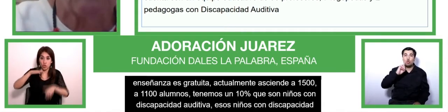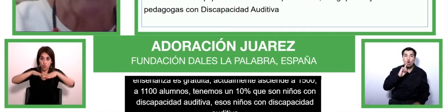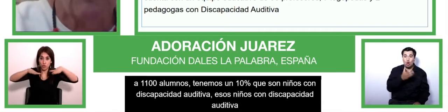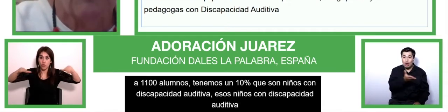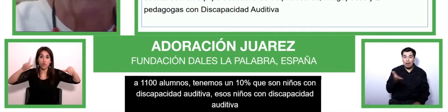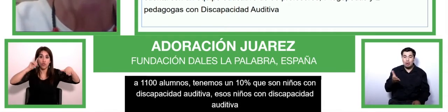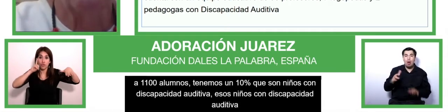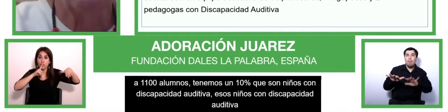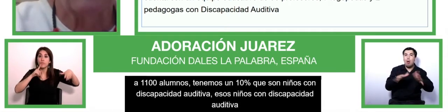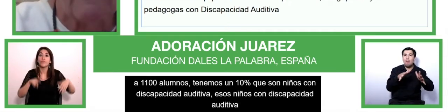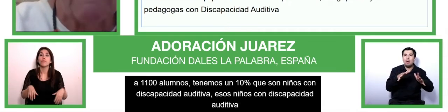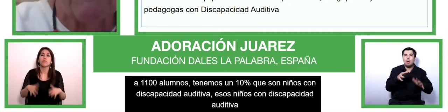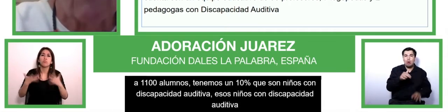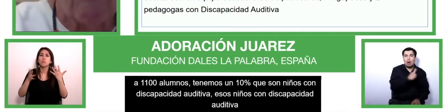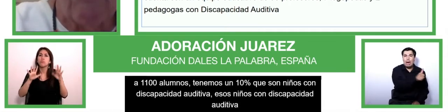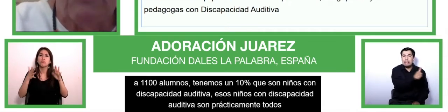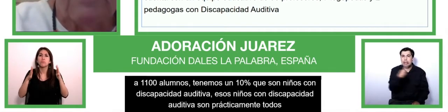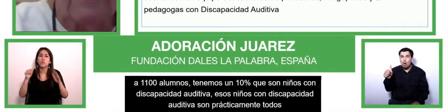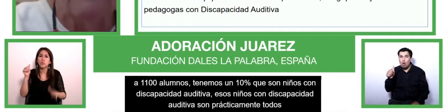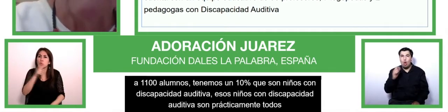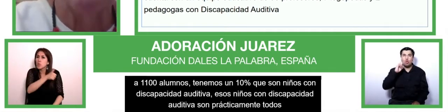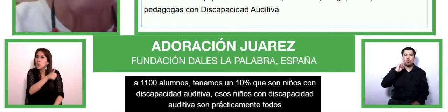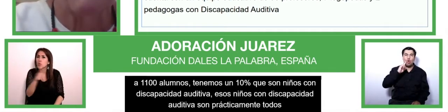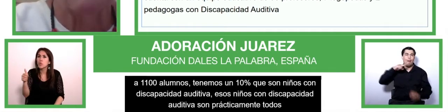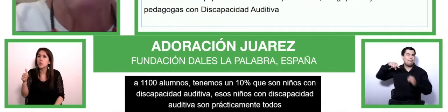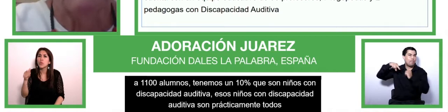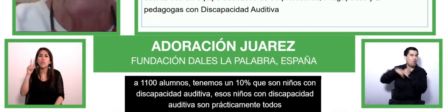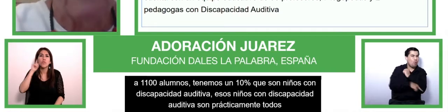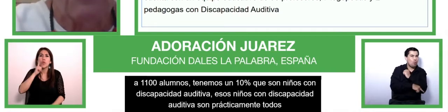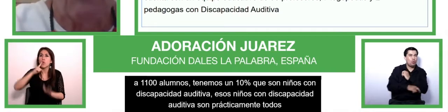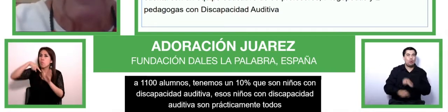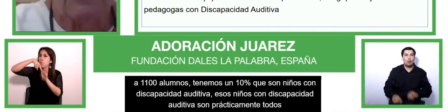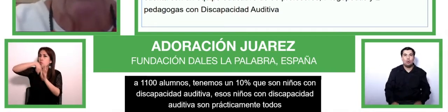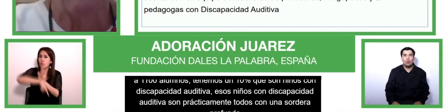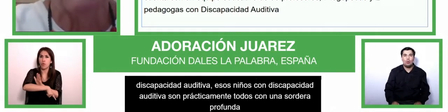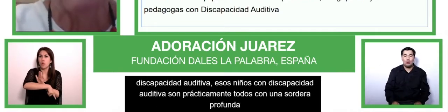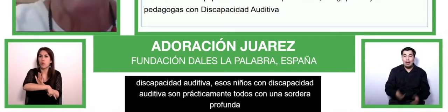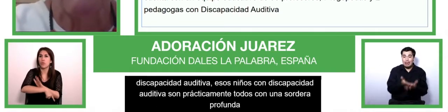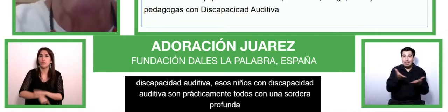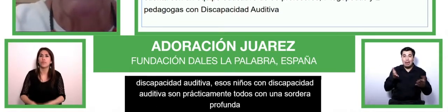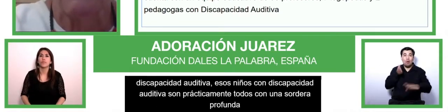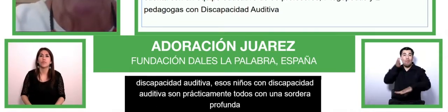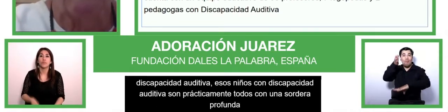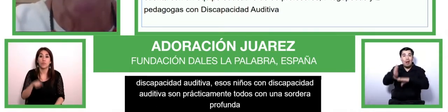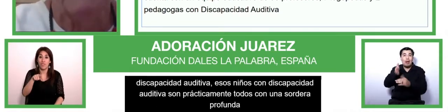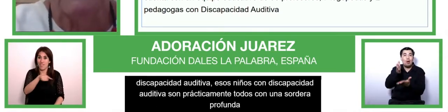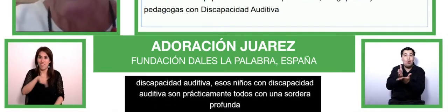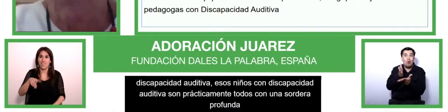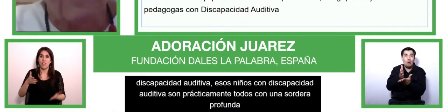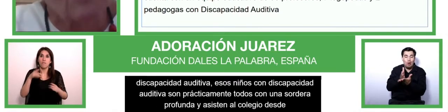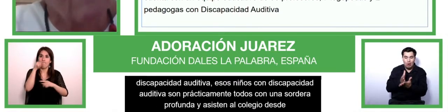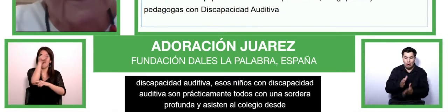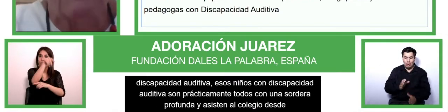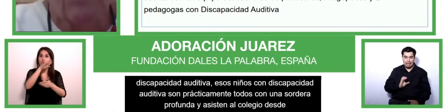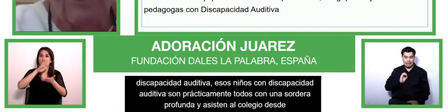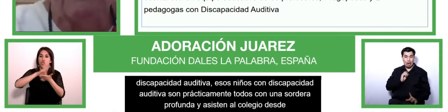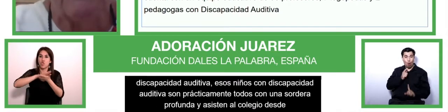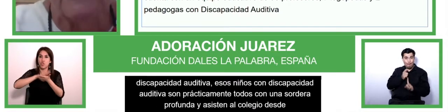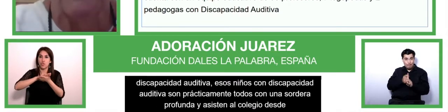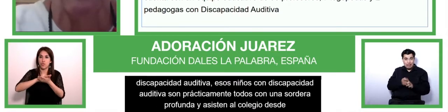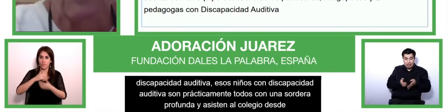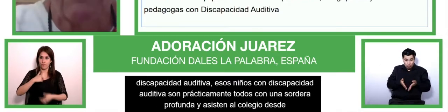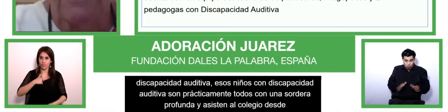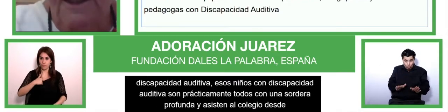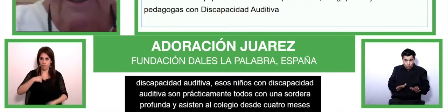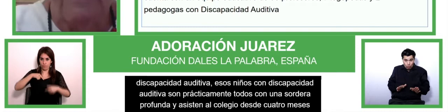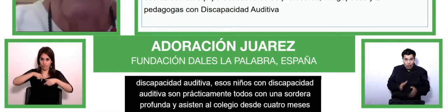todos con una sordera profunda y así asisten al colegio desde la edad de 0 meses, 4 meses, porque las mamás tienen